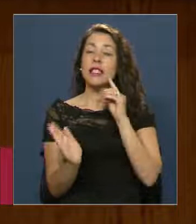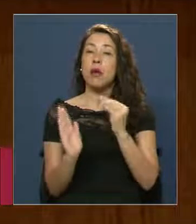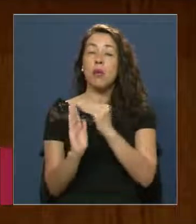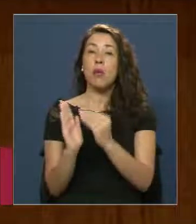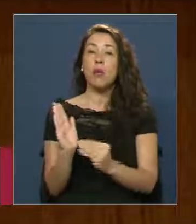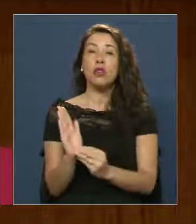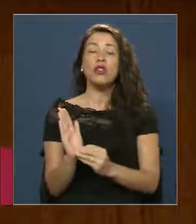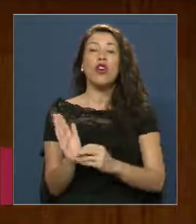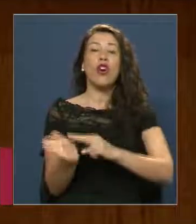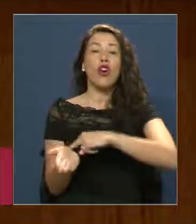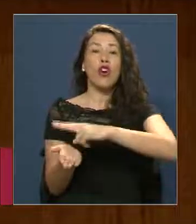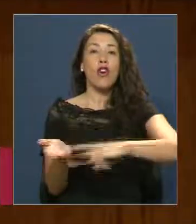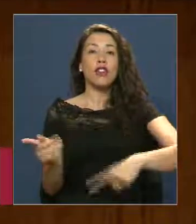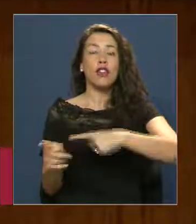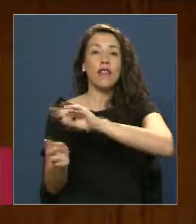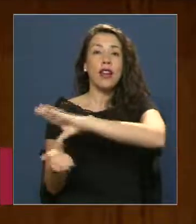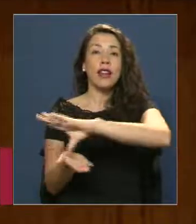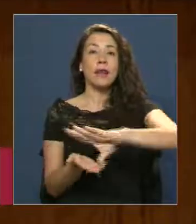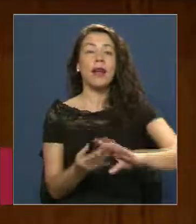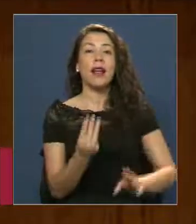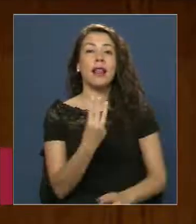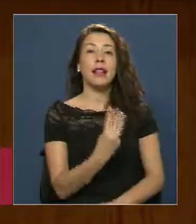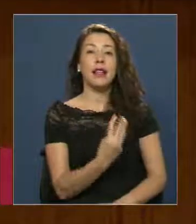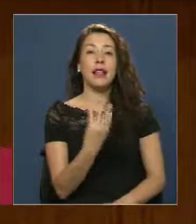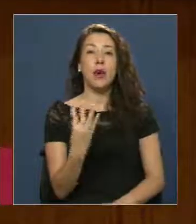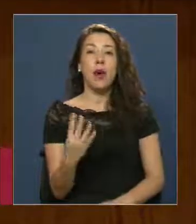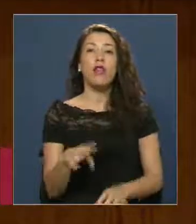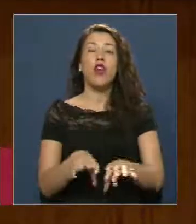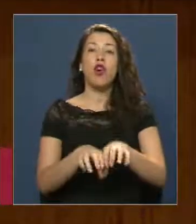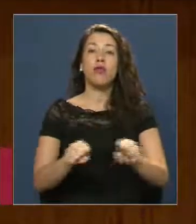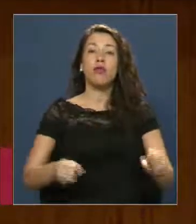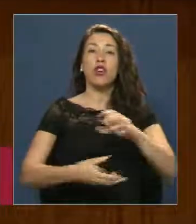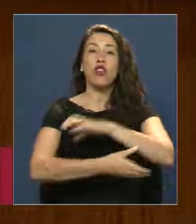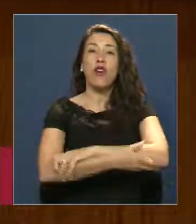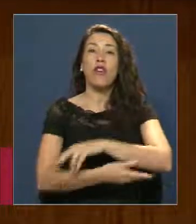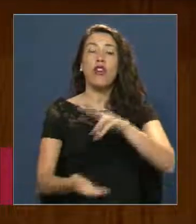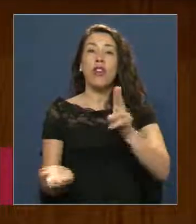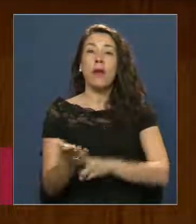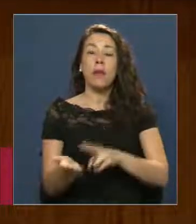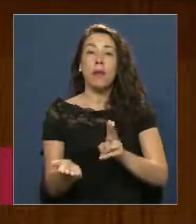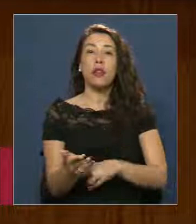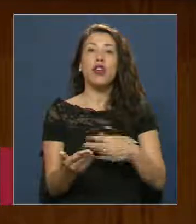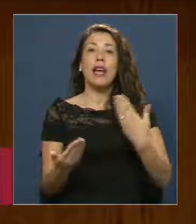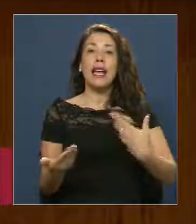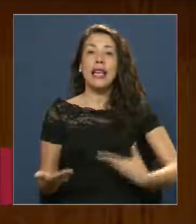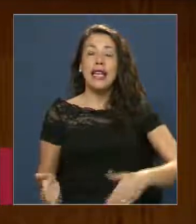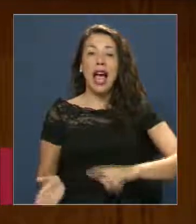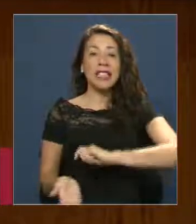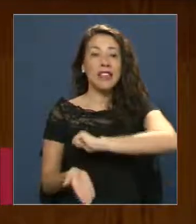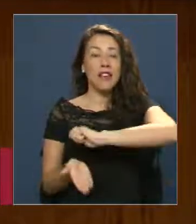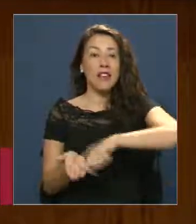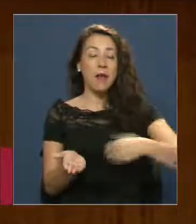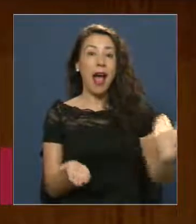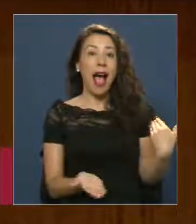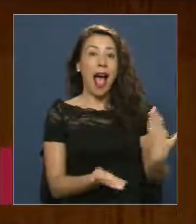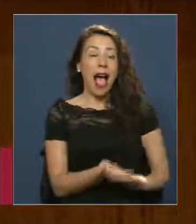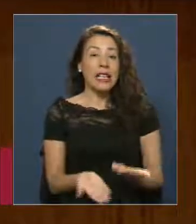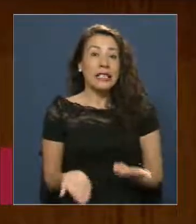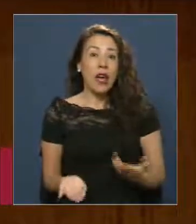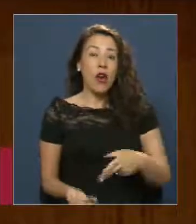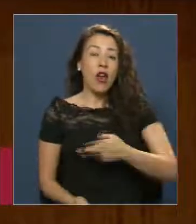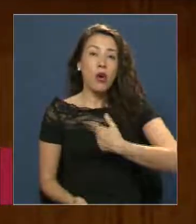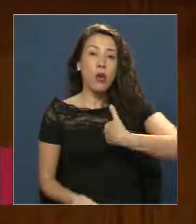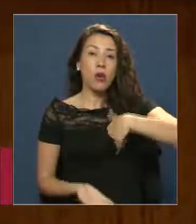Convención Multilateral los 34 convenios tributarios suscritos hasta el día de hoy por nuestro